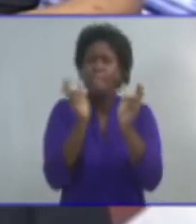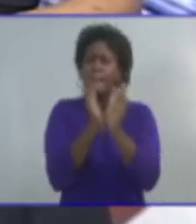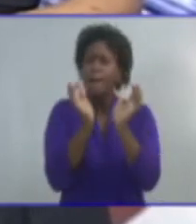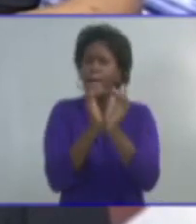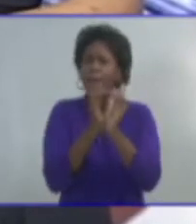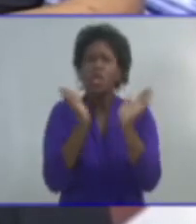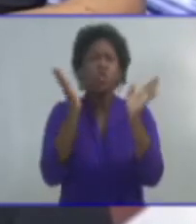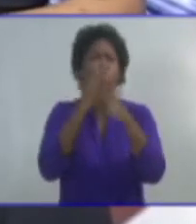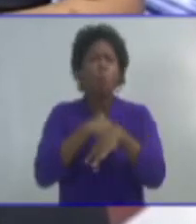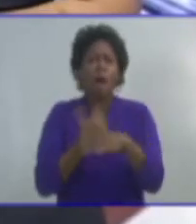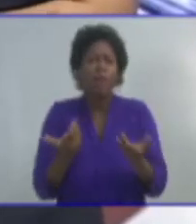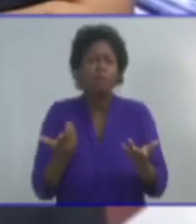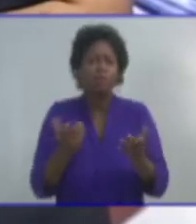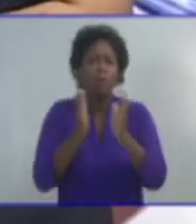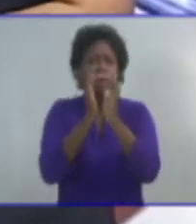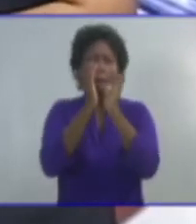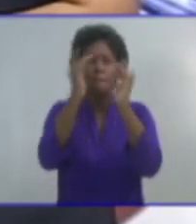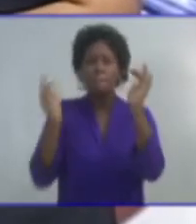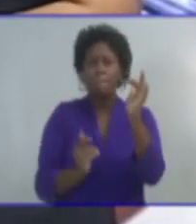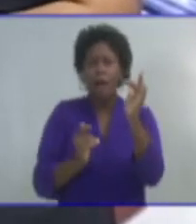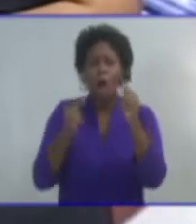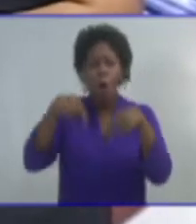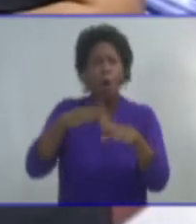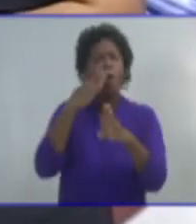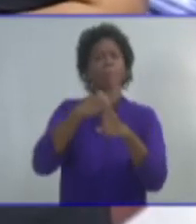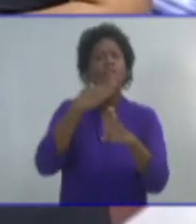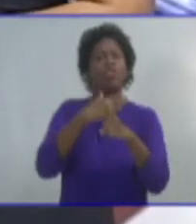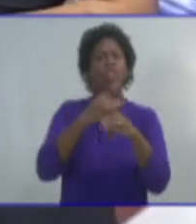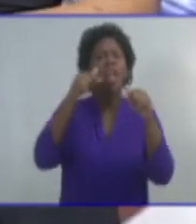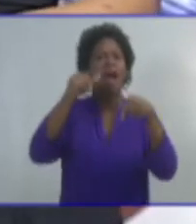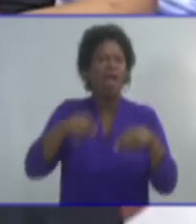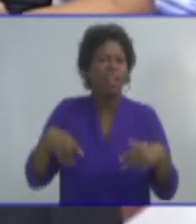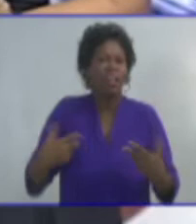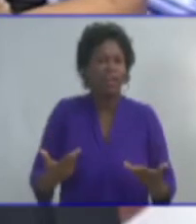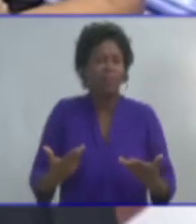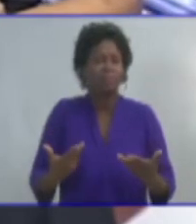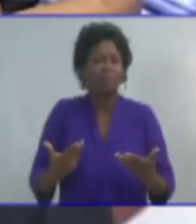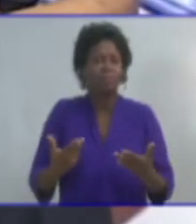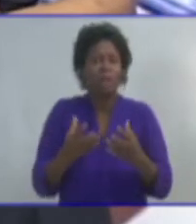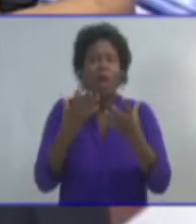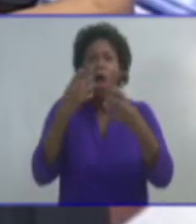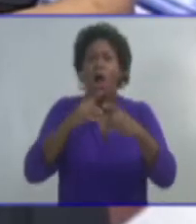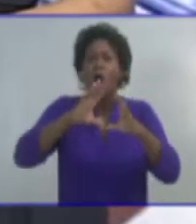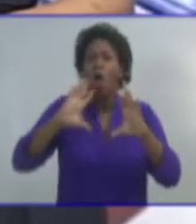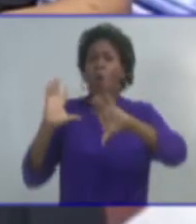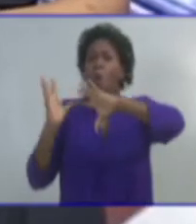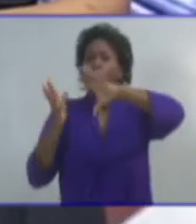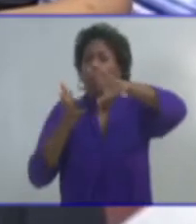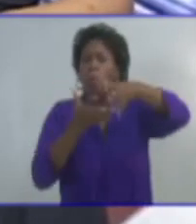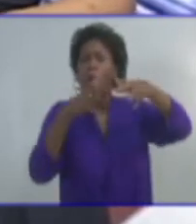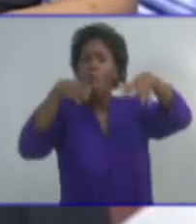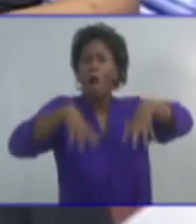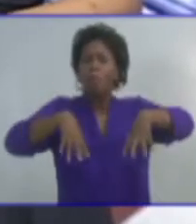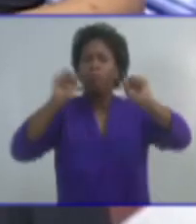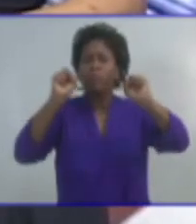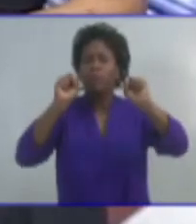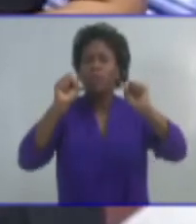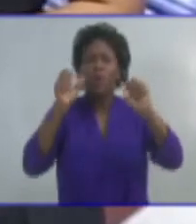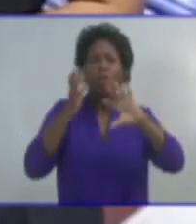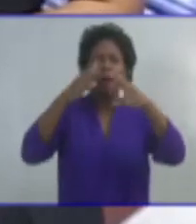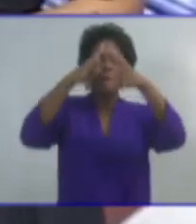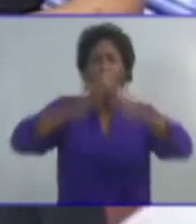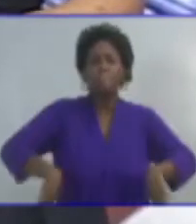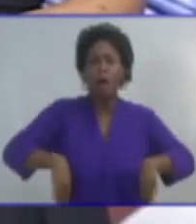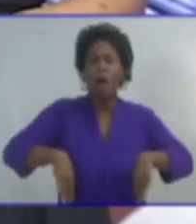no hay conexión desde el mediodía de hoy. Así es que ha existido un apagón global, internacional, con